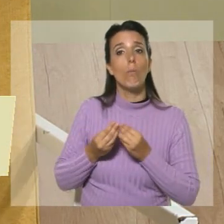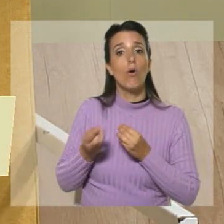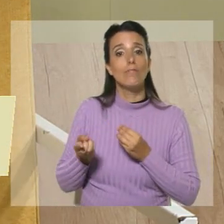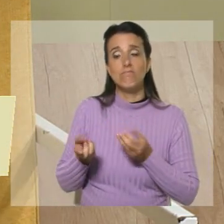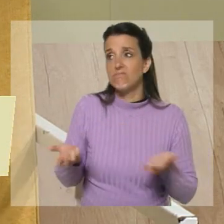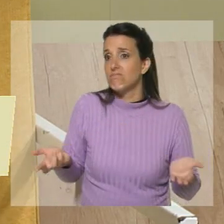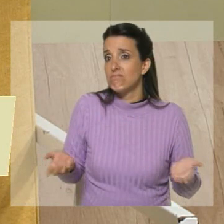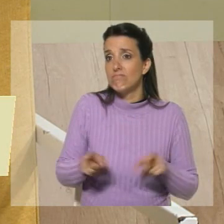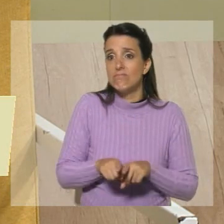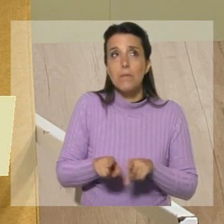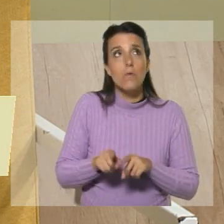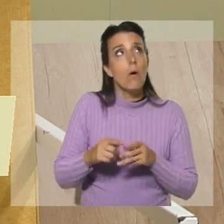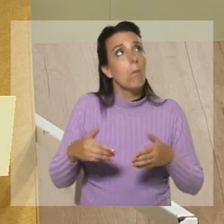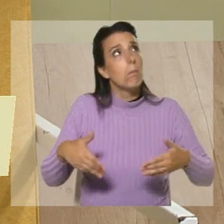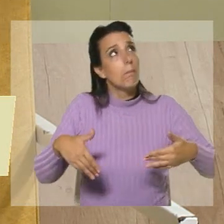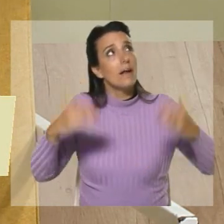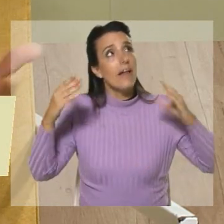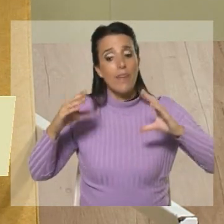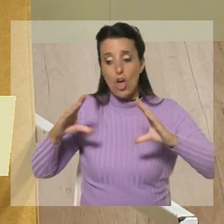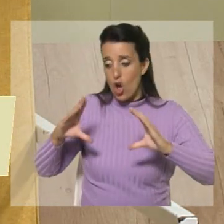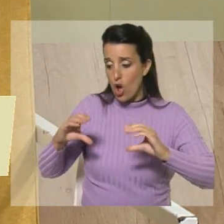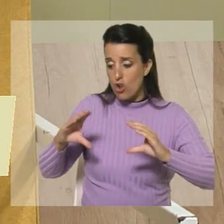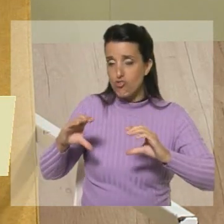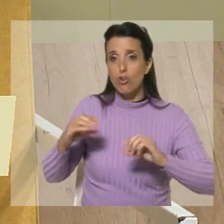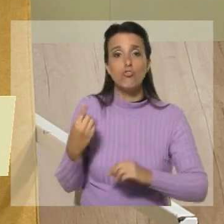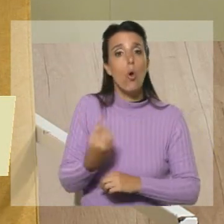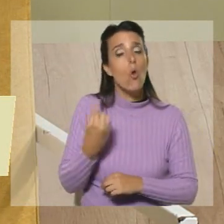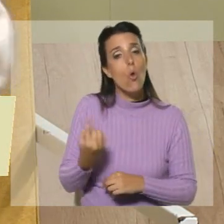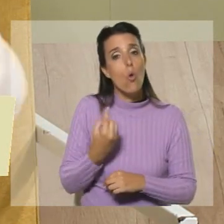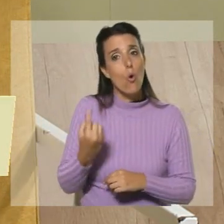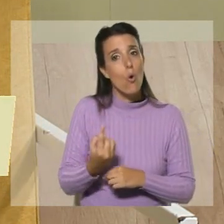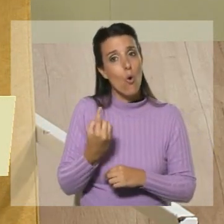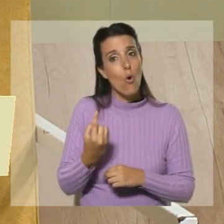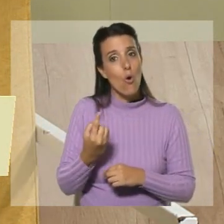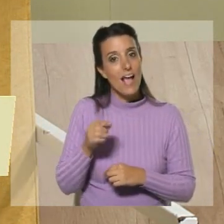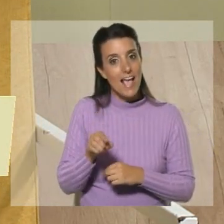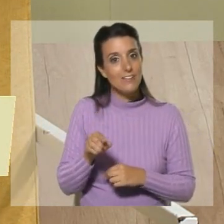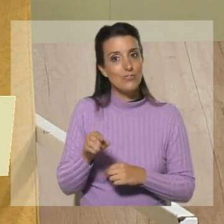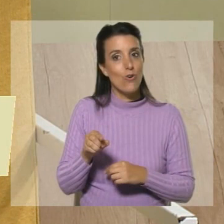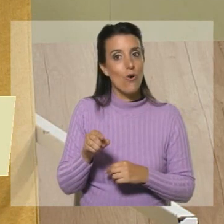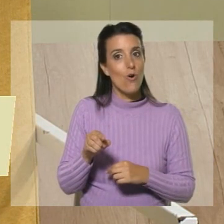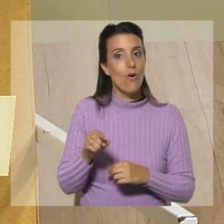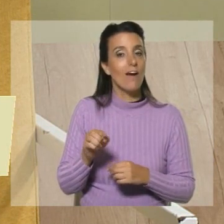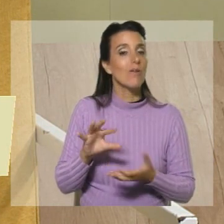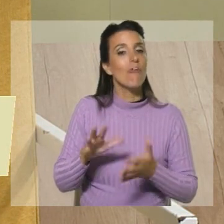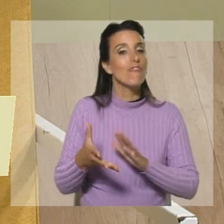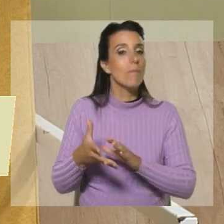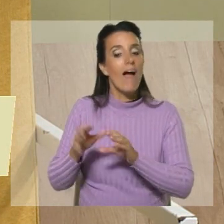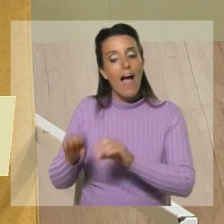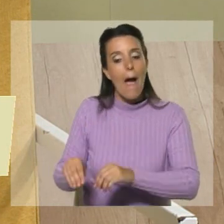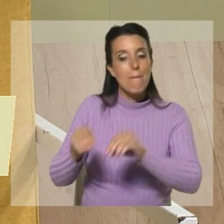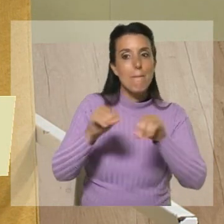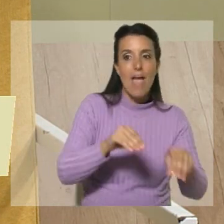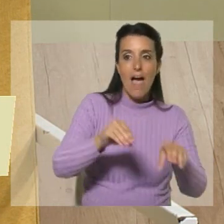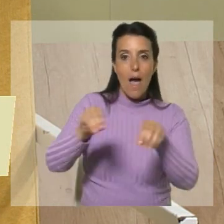techo. Si van a ver la obra, el colchón es el gran elemento escenográfico que se manipula de manera muy hermosa en trabajo con el